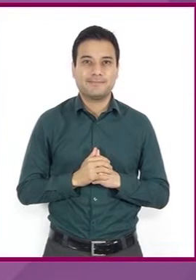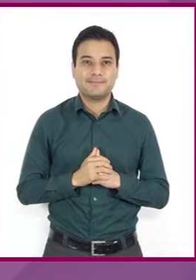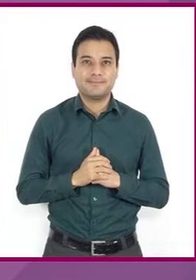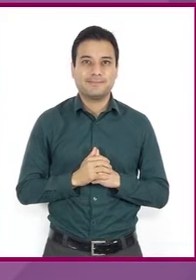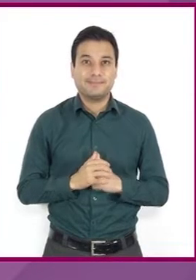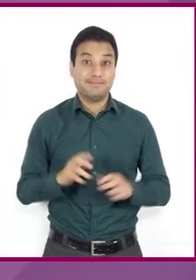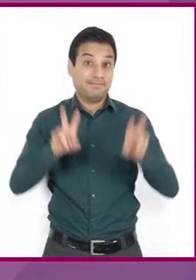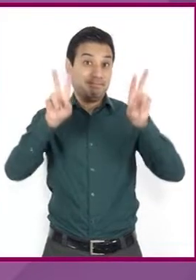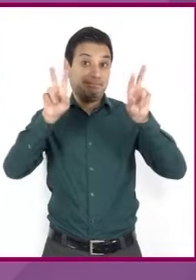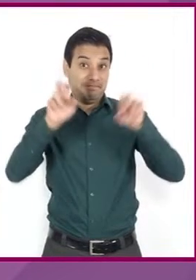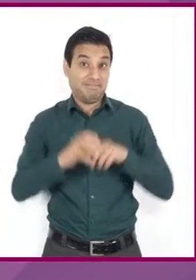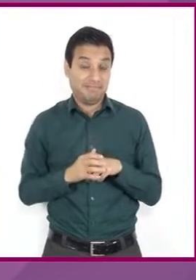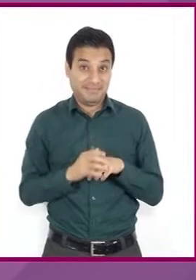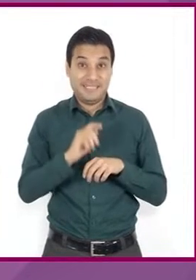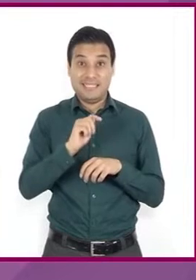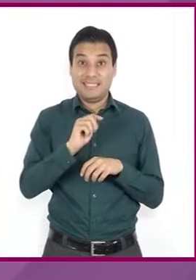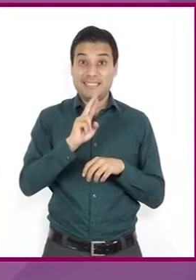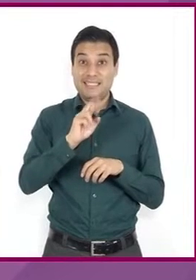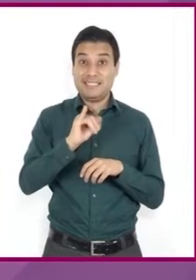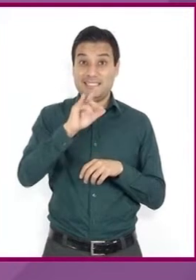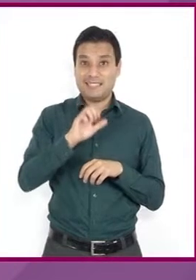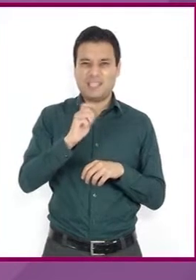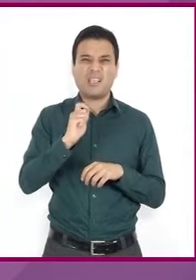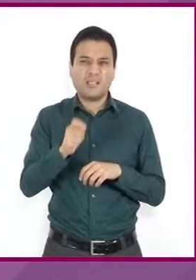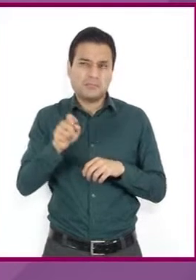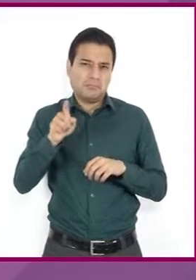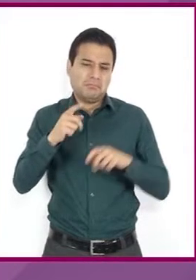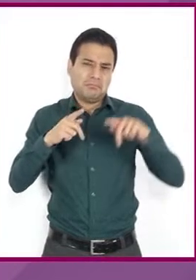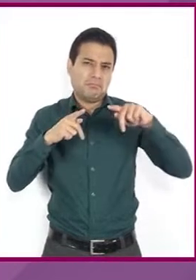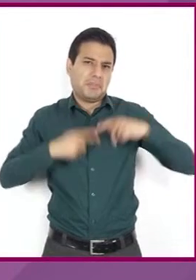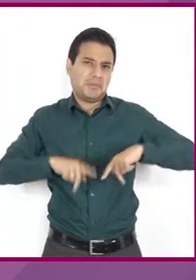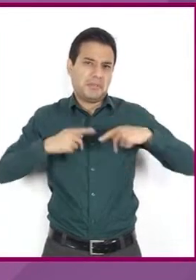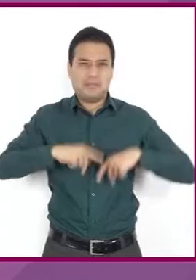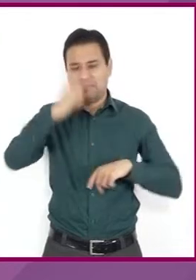El título Trilce es una palabra inventada. Puede ser un verbo, un